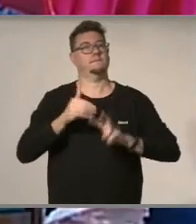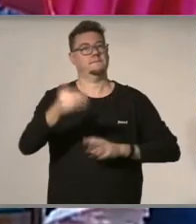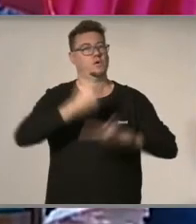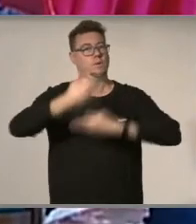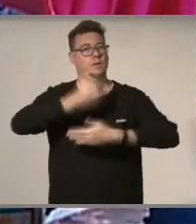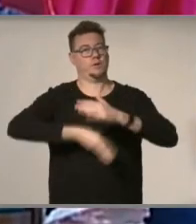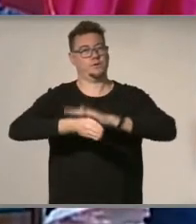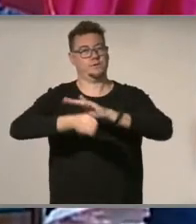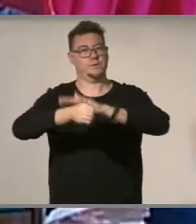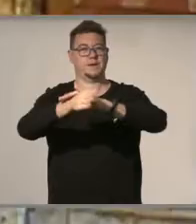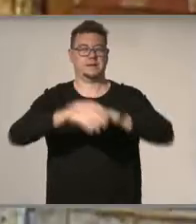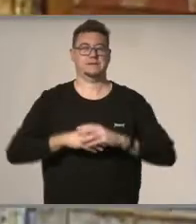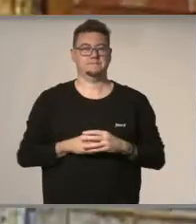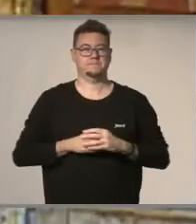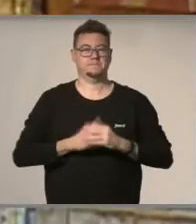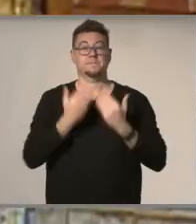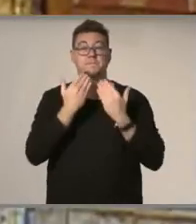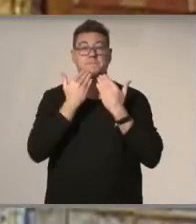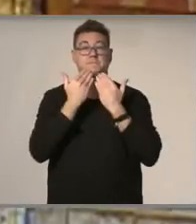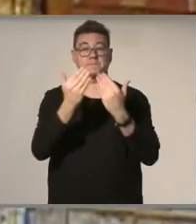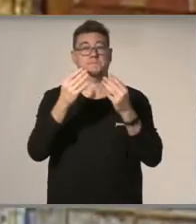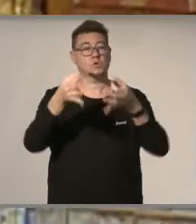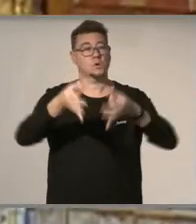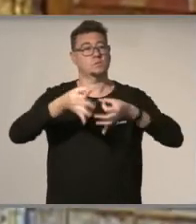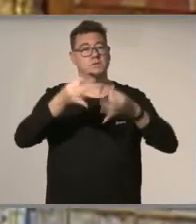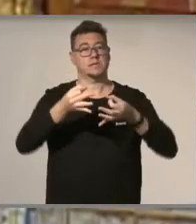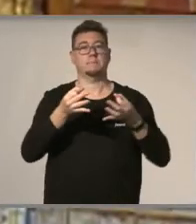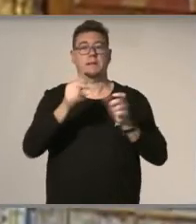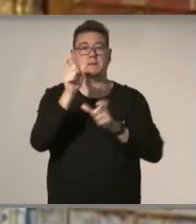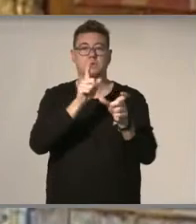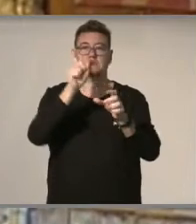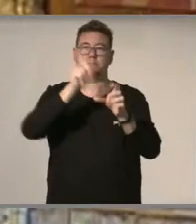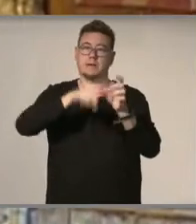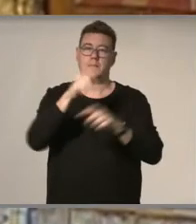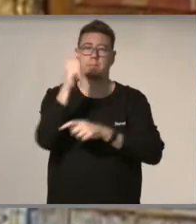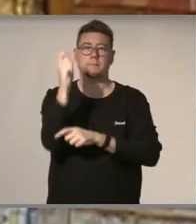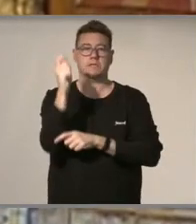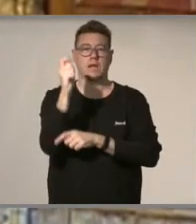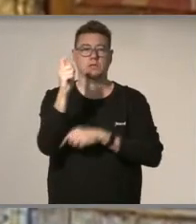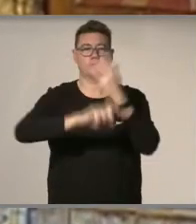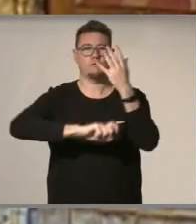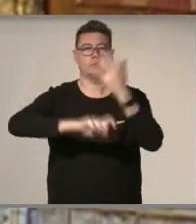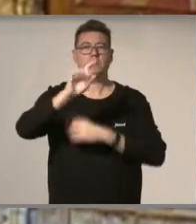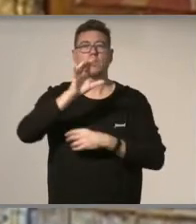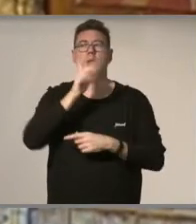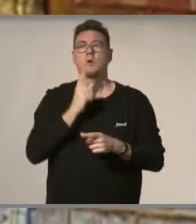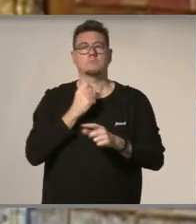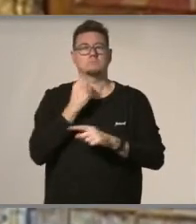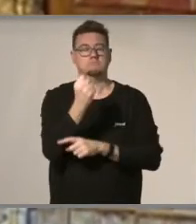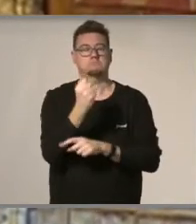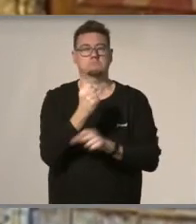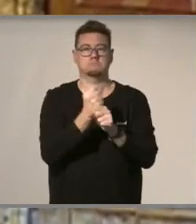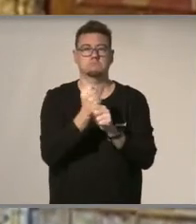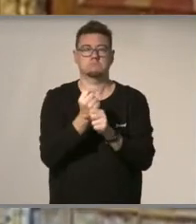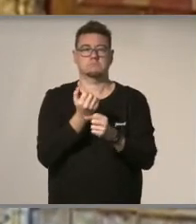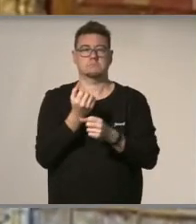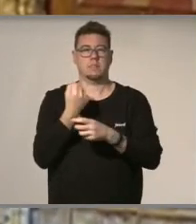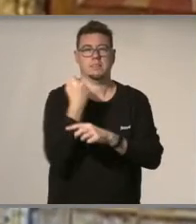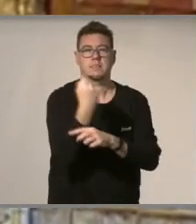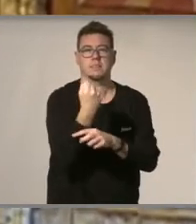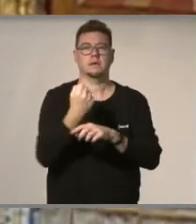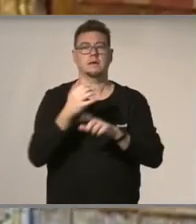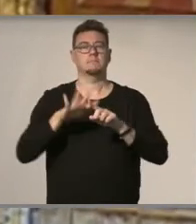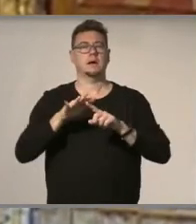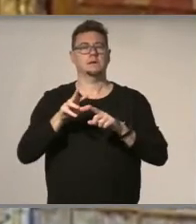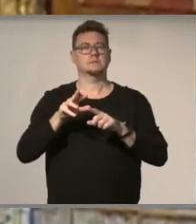colaboración. Gracias, como siempre, a los miembros del patronato de la Fundación por su apoyo constante, por su aliento y por su respaldo